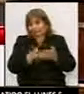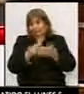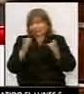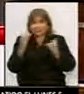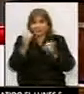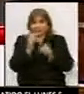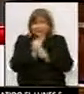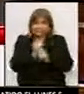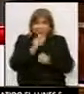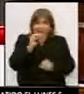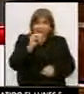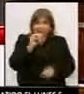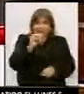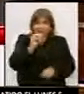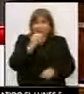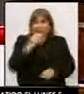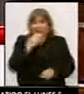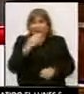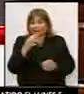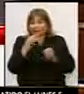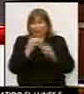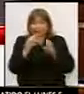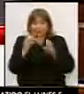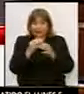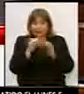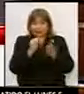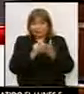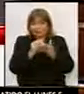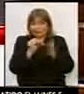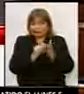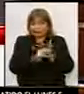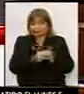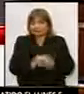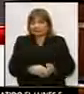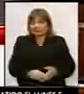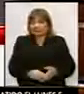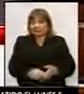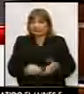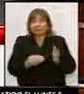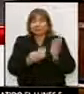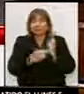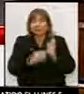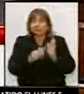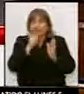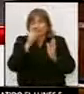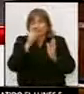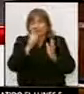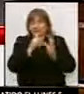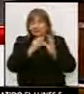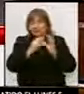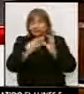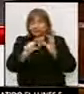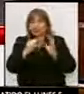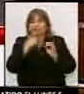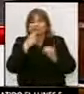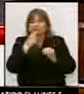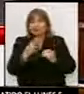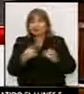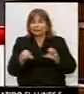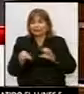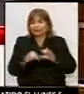moción. En la parte considerativa de la moción, que me muestren un solo párrafo referido a un